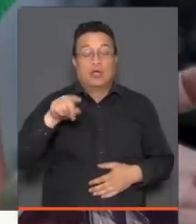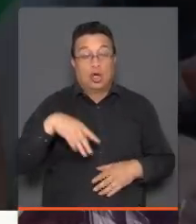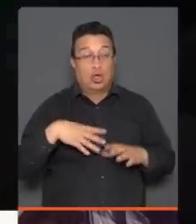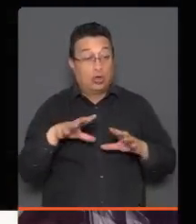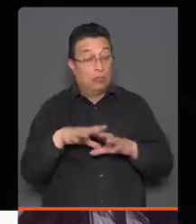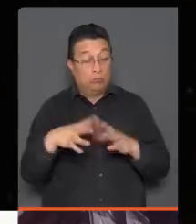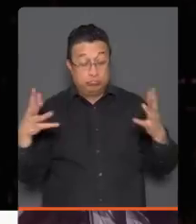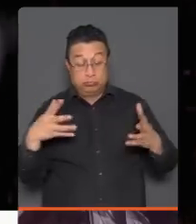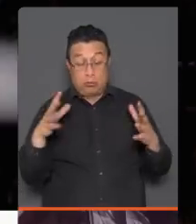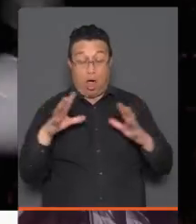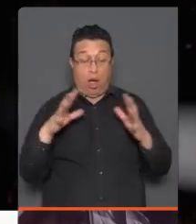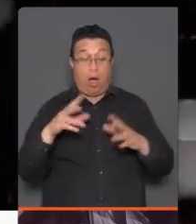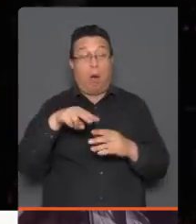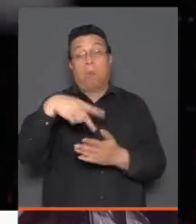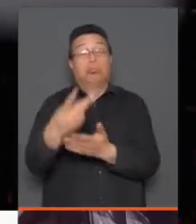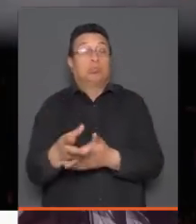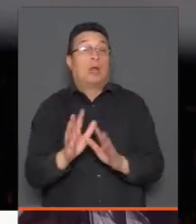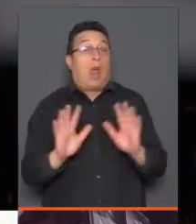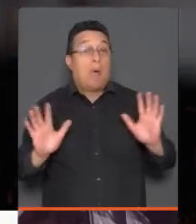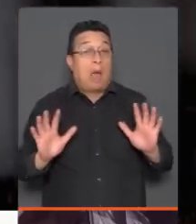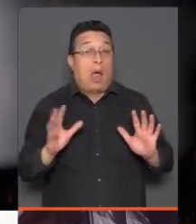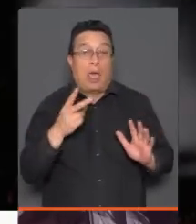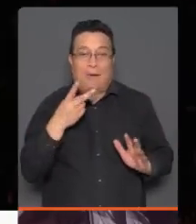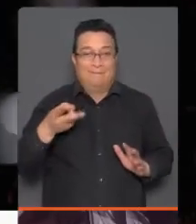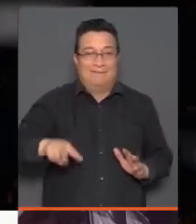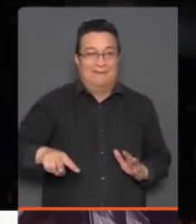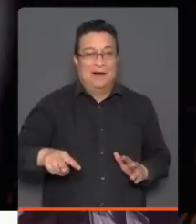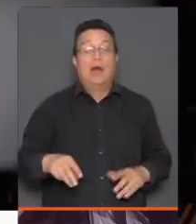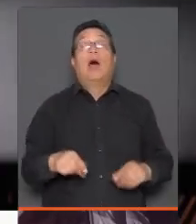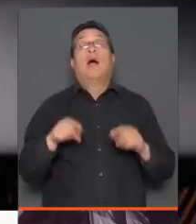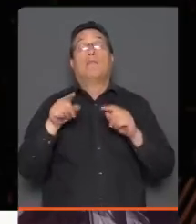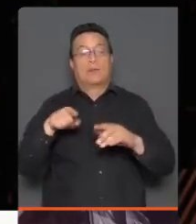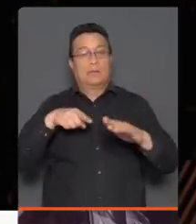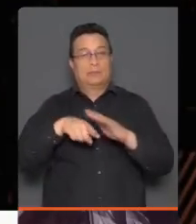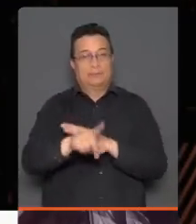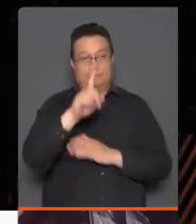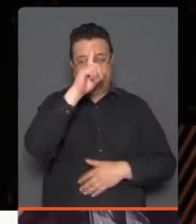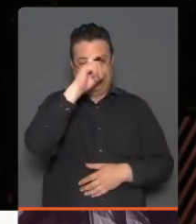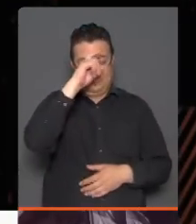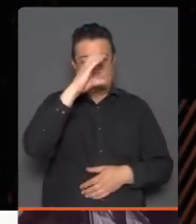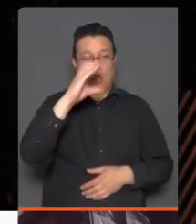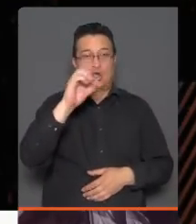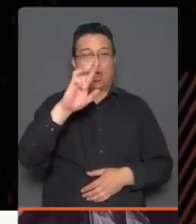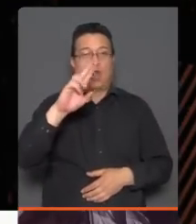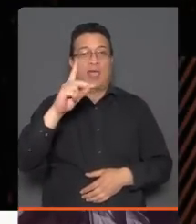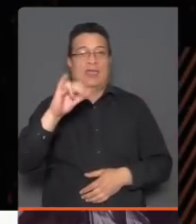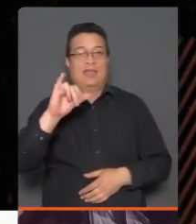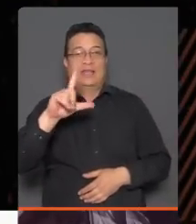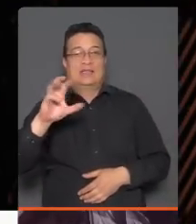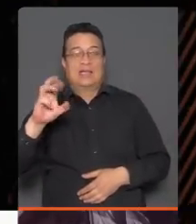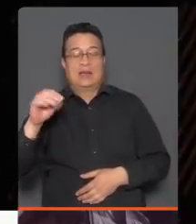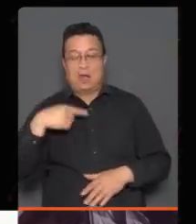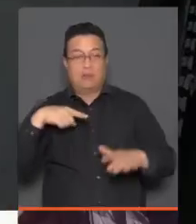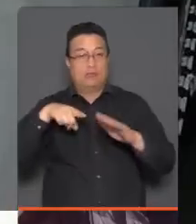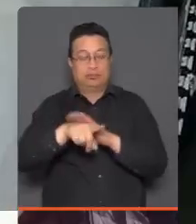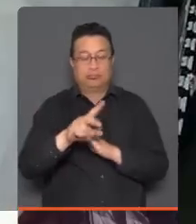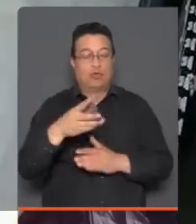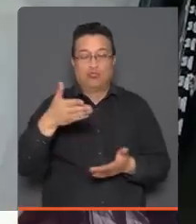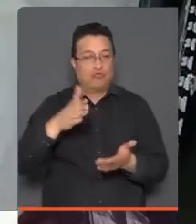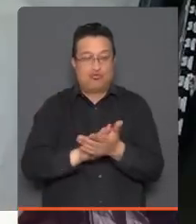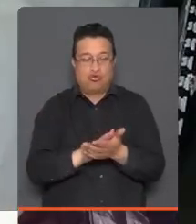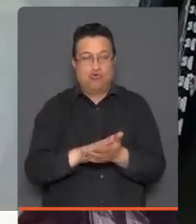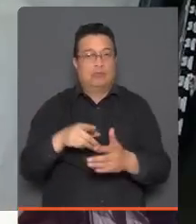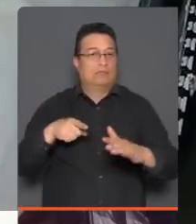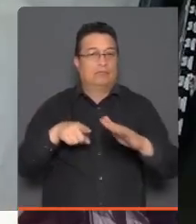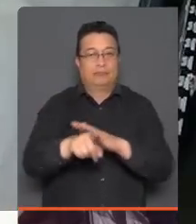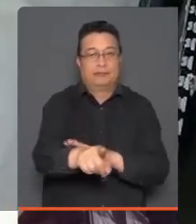inexplicablemente colapsó. Leslie fue ingresada a la clínica Cordillera cerca de las 10 de la noche sin signos vitales. Este es